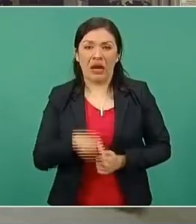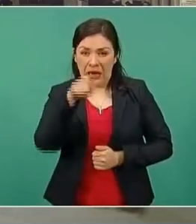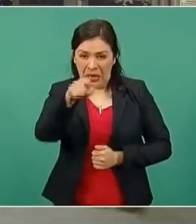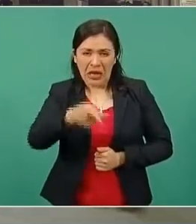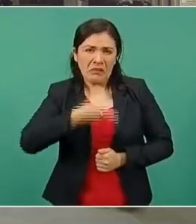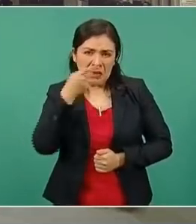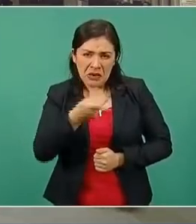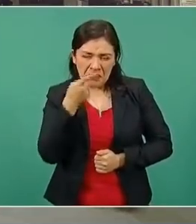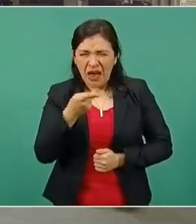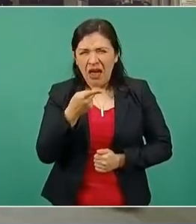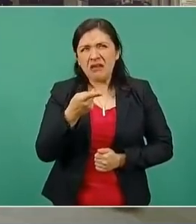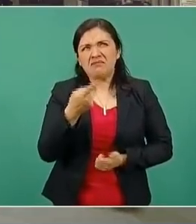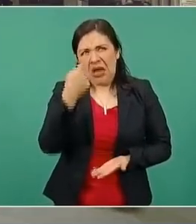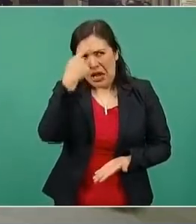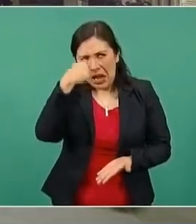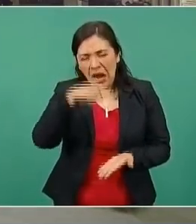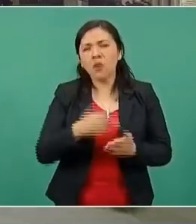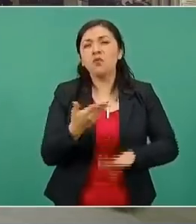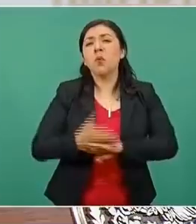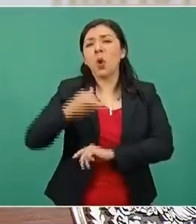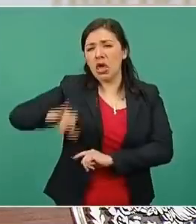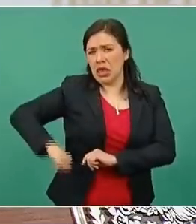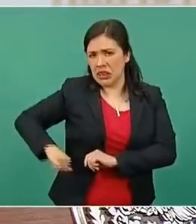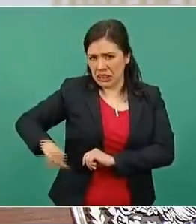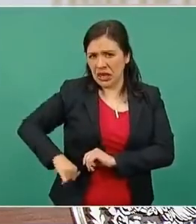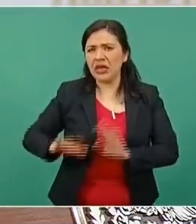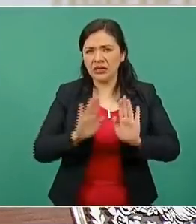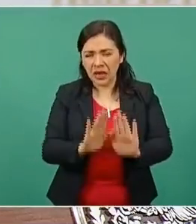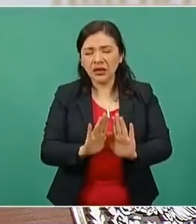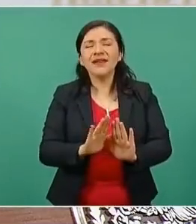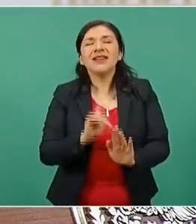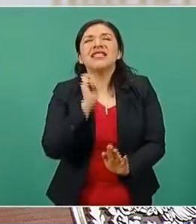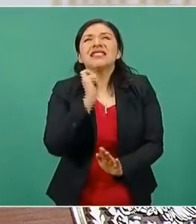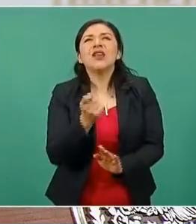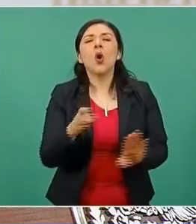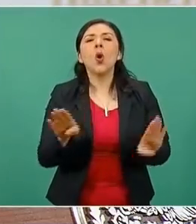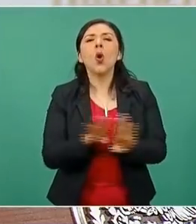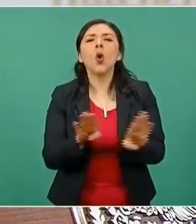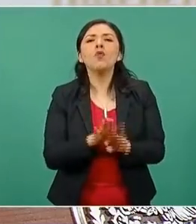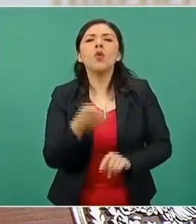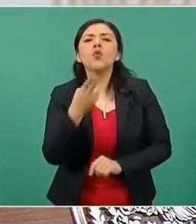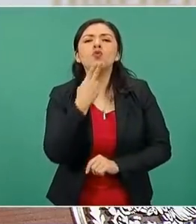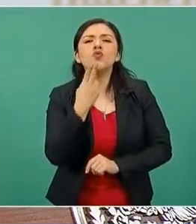interesante, sobre el uso